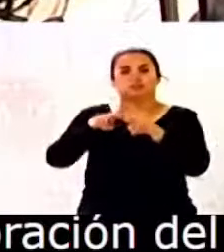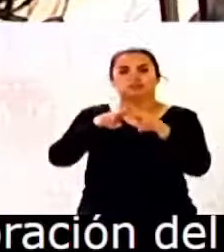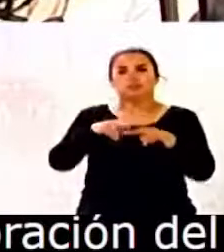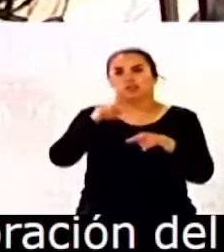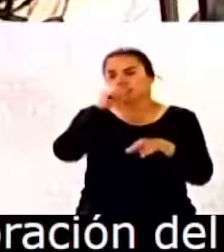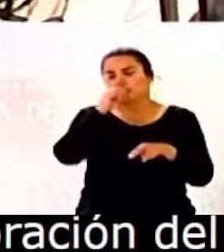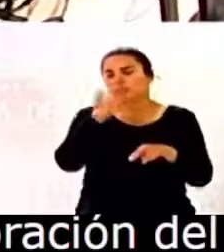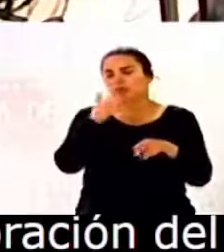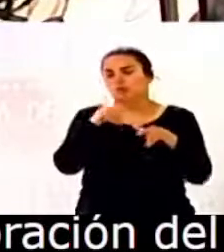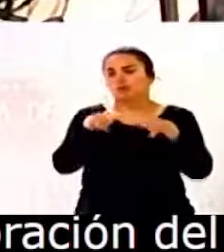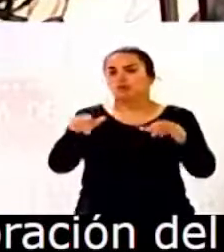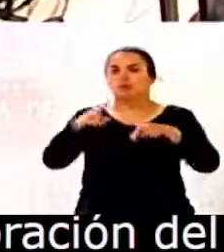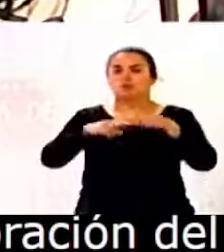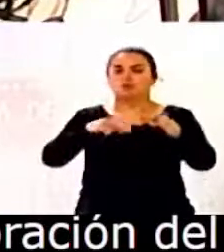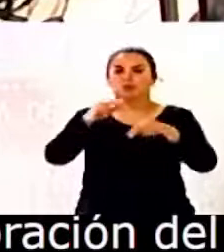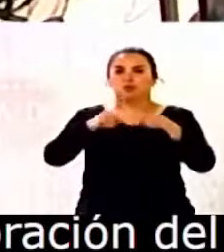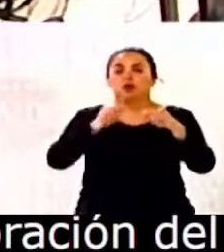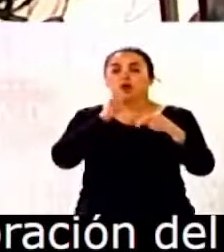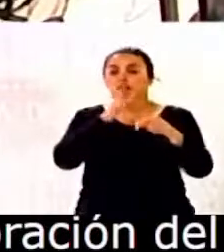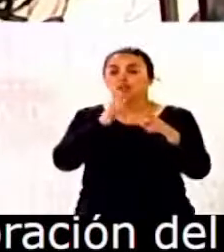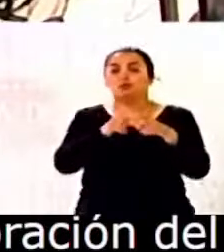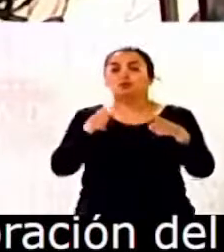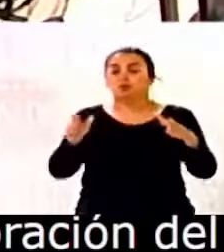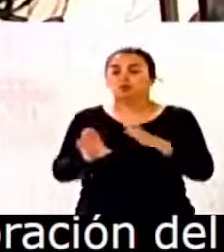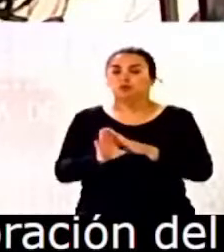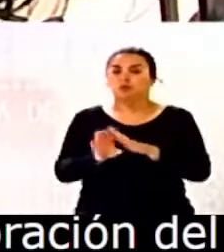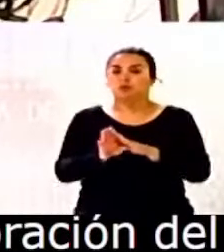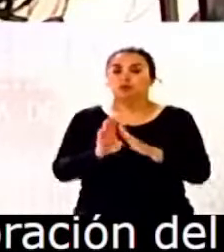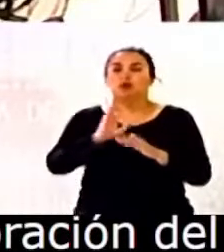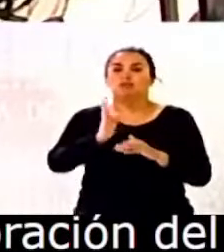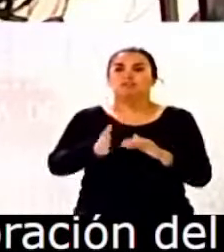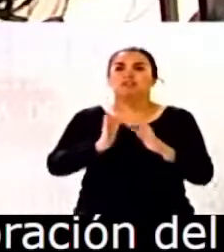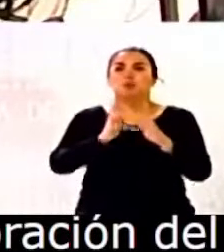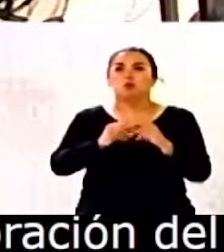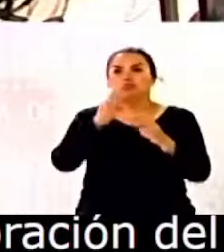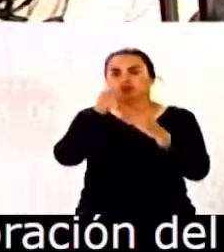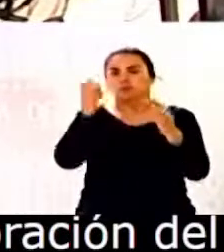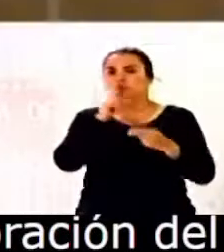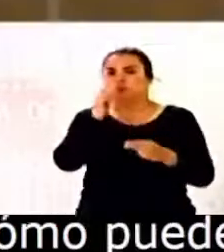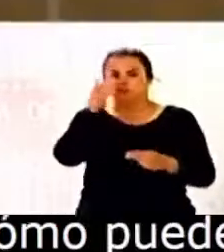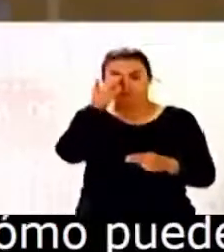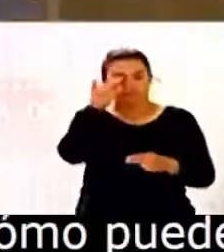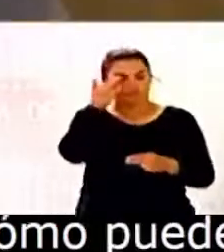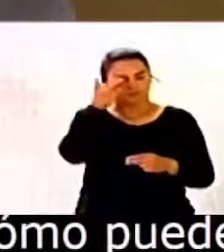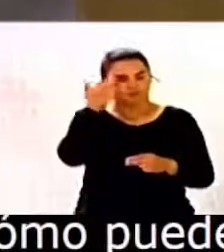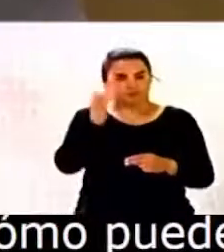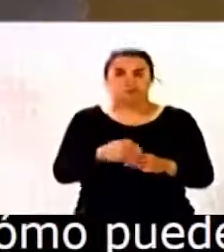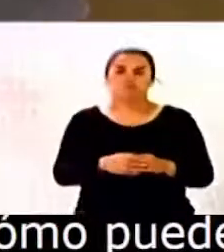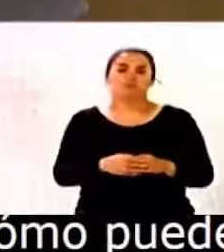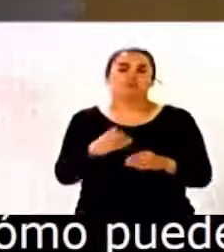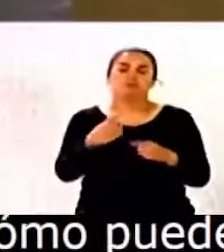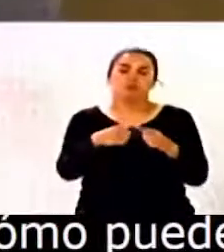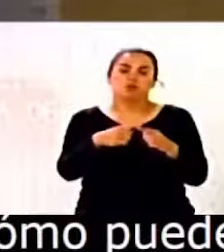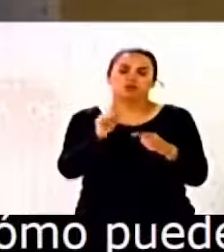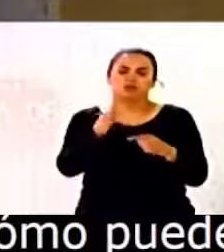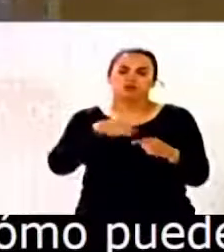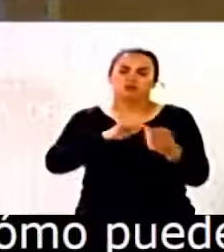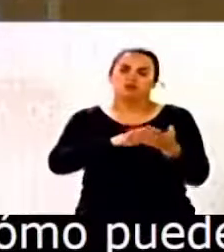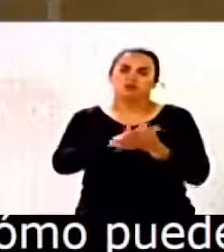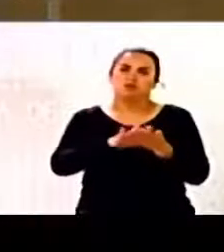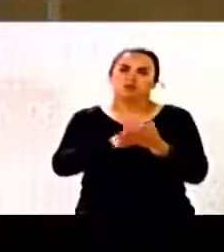ejemplo, en el ámbito de la construcción, esto sigue subiendo, ¿cómo puede afectar a las cuentas públicas esta subida? Pues una de las cosas que hemos estado valorando en